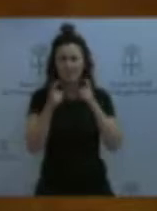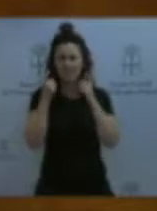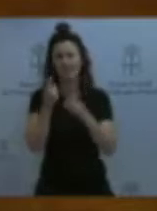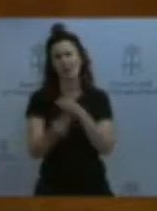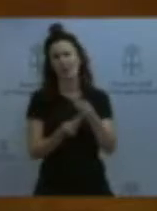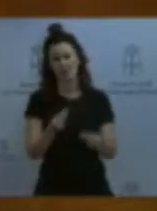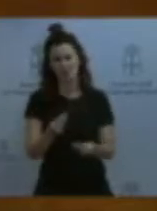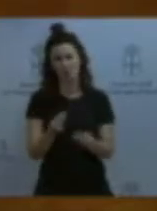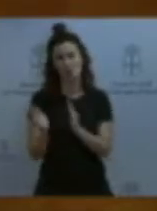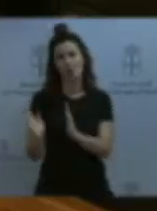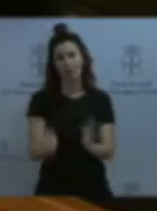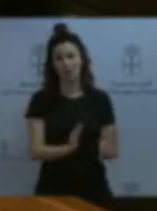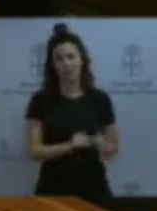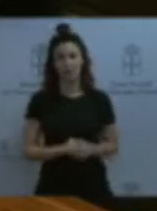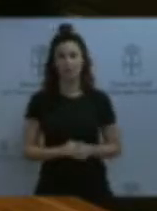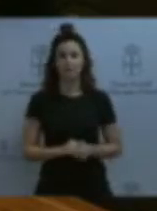Mire,